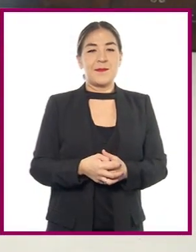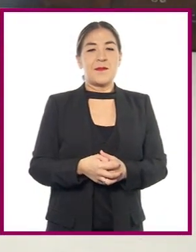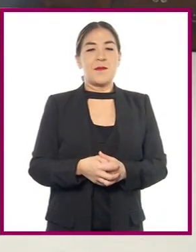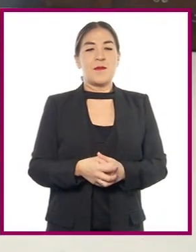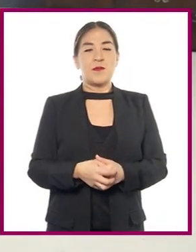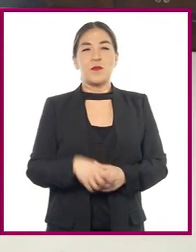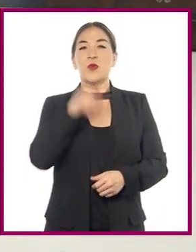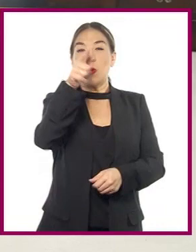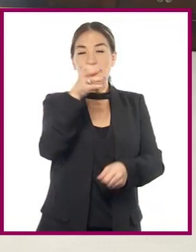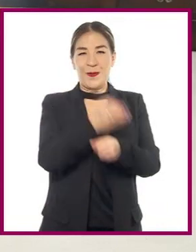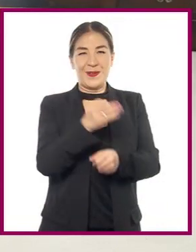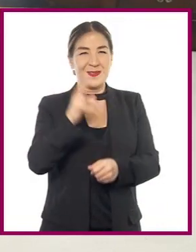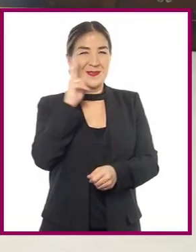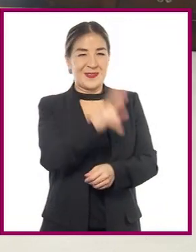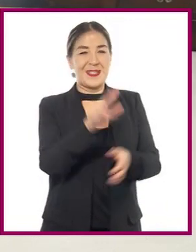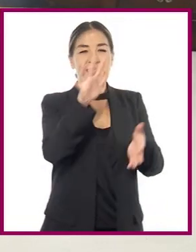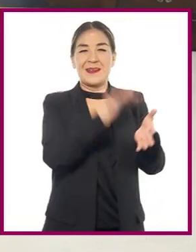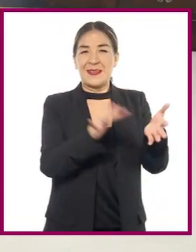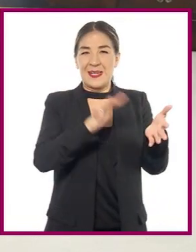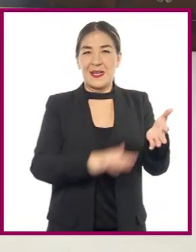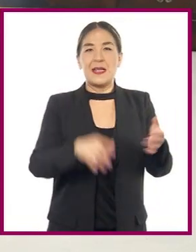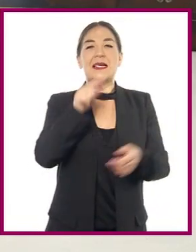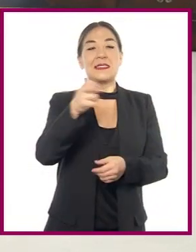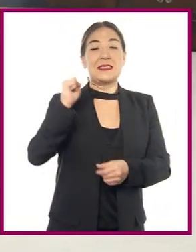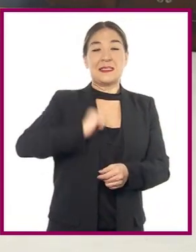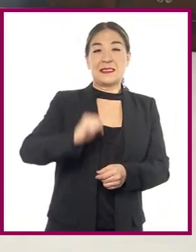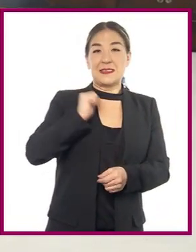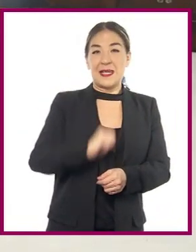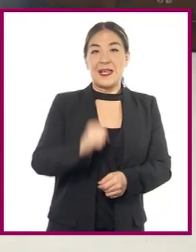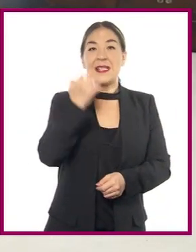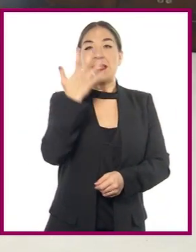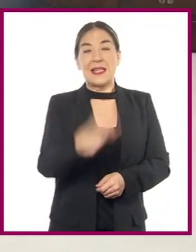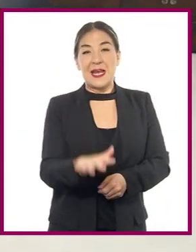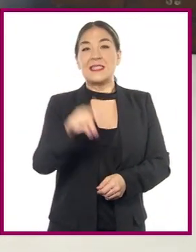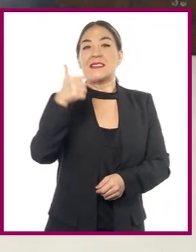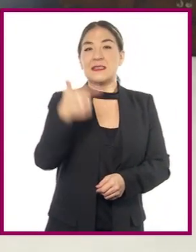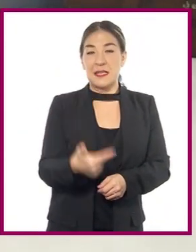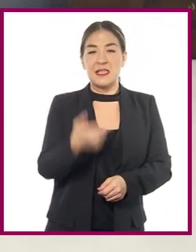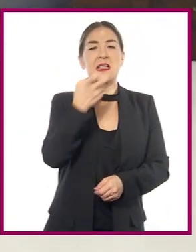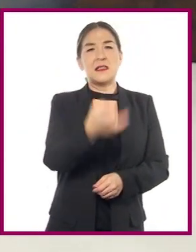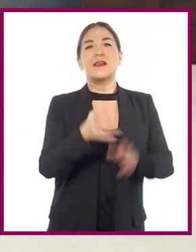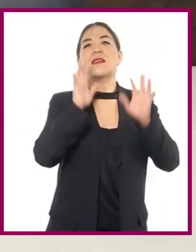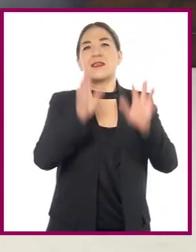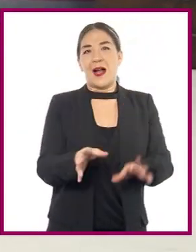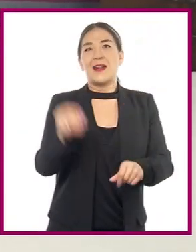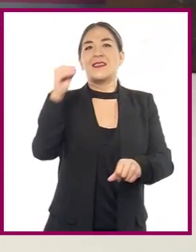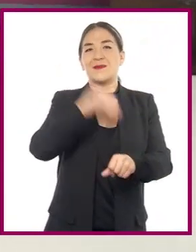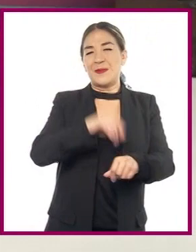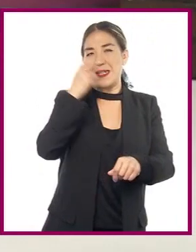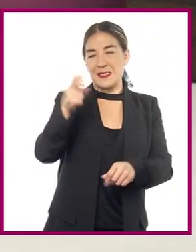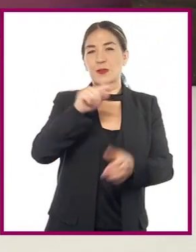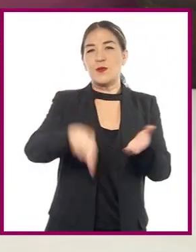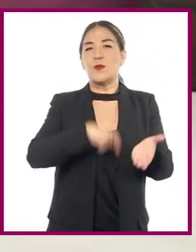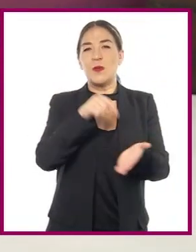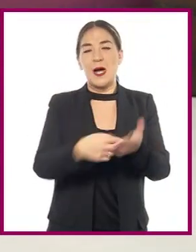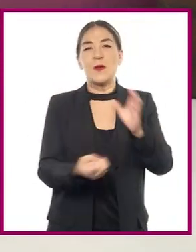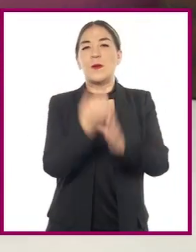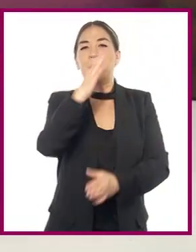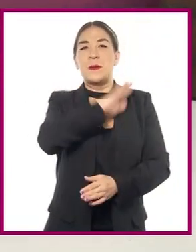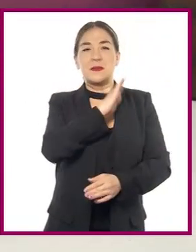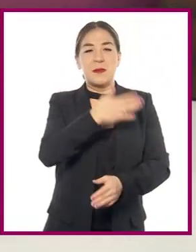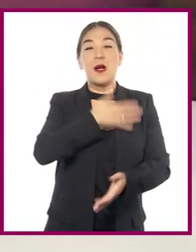Como pudimos escuchar en el texto, para el siglo X y VII ya se habían consolidado en la Nueva España un